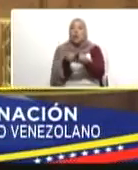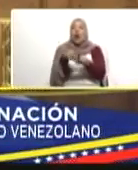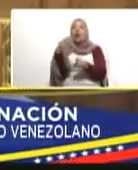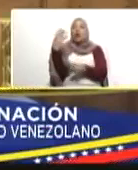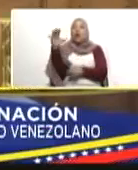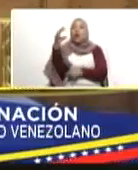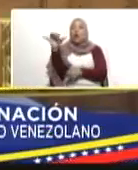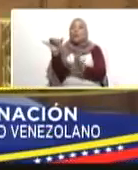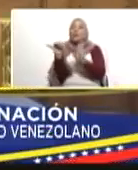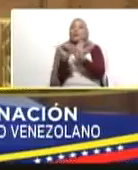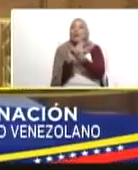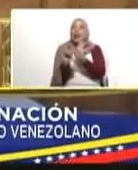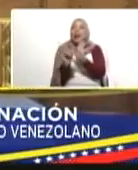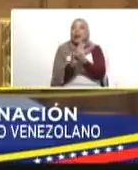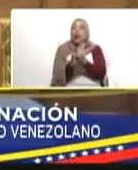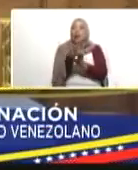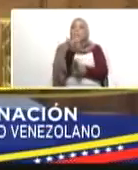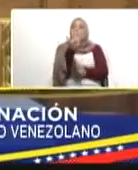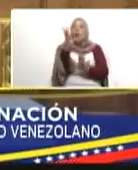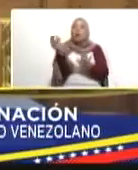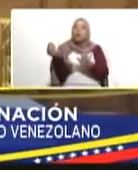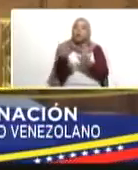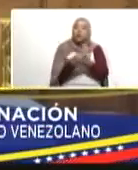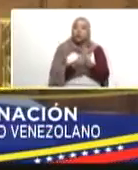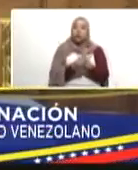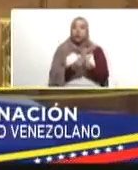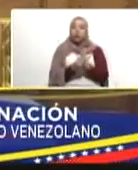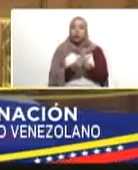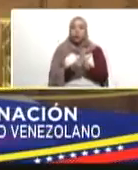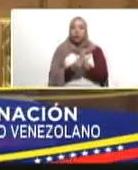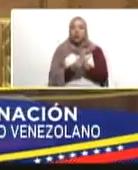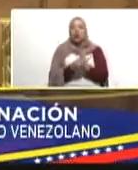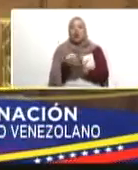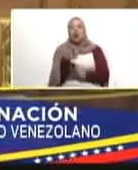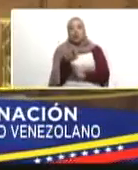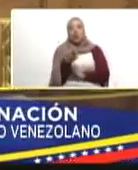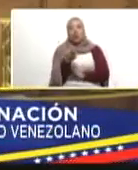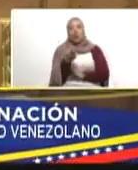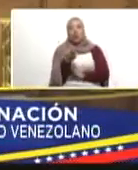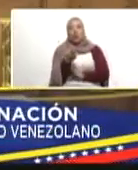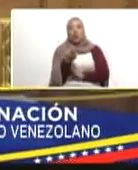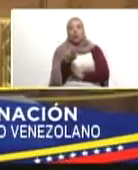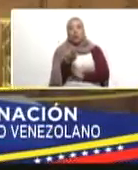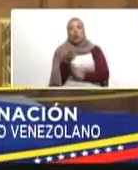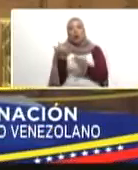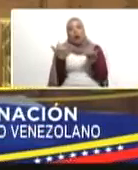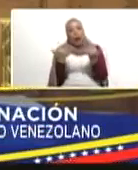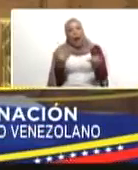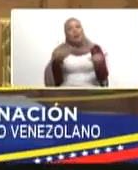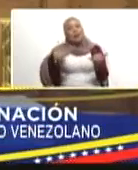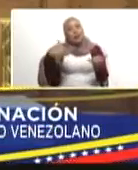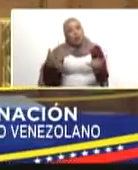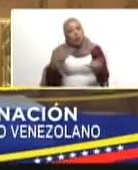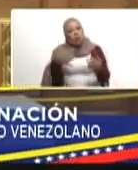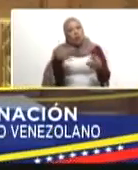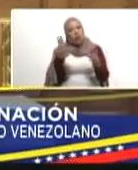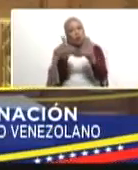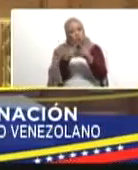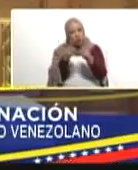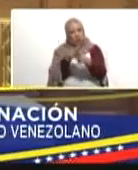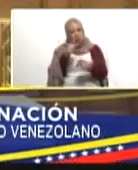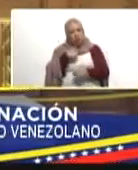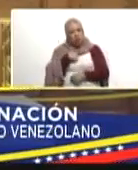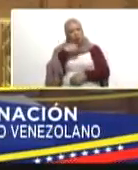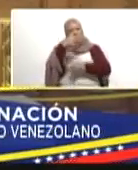y en estas cuatro oportunidades que tendrán ustedes su momento para ser conocidas